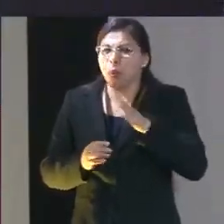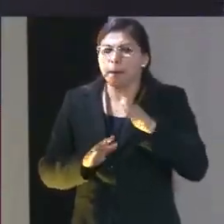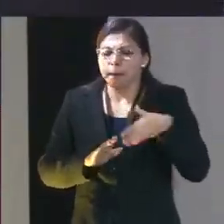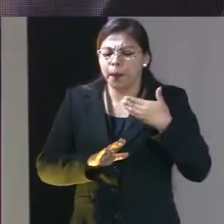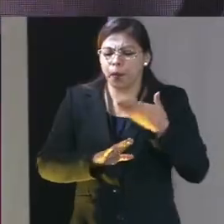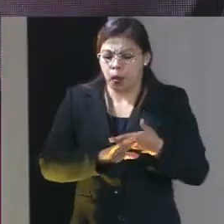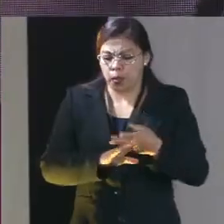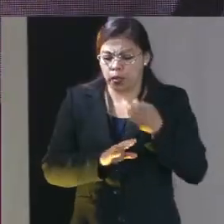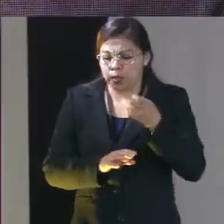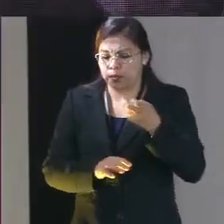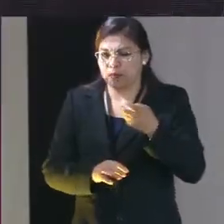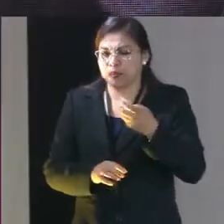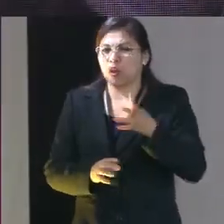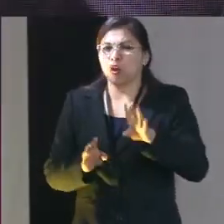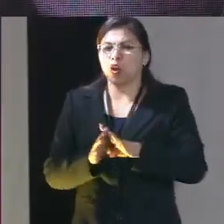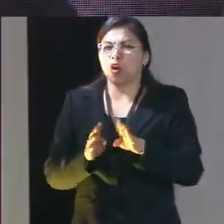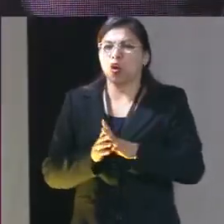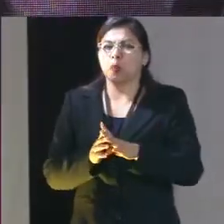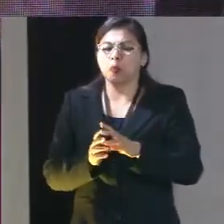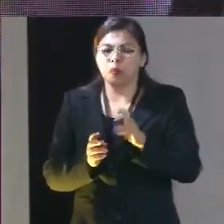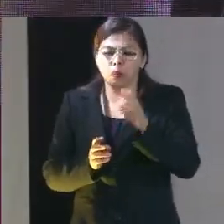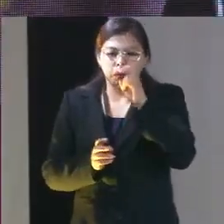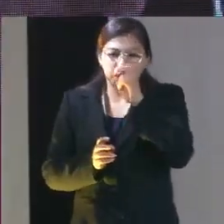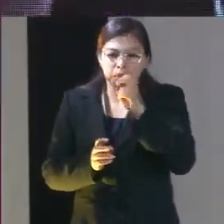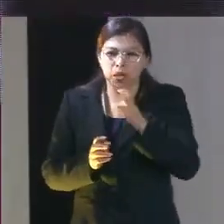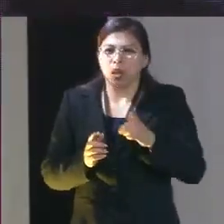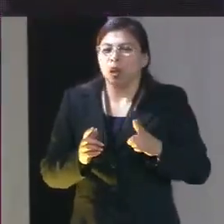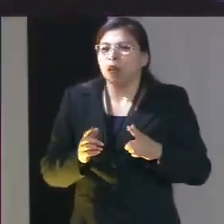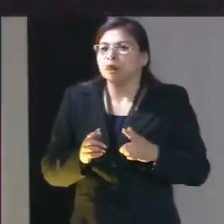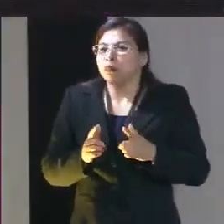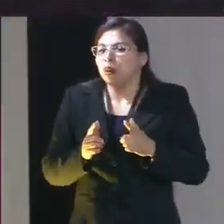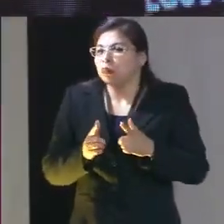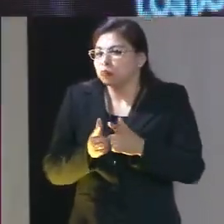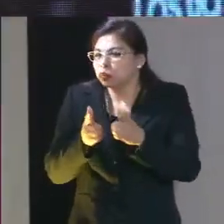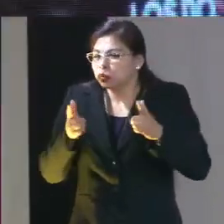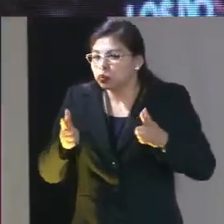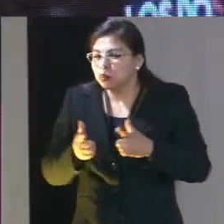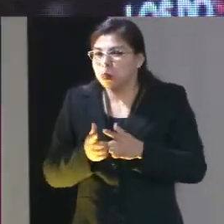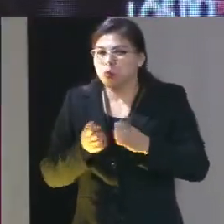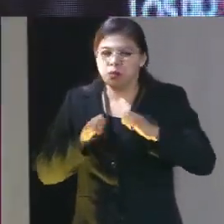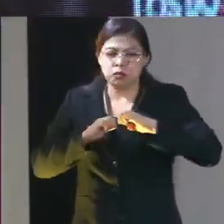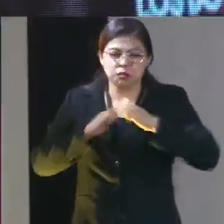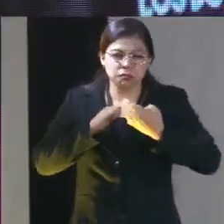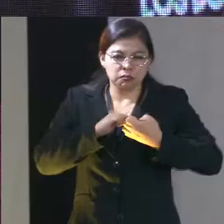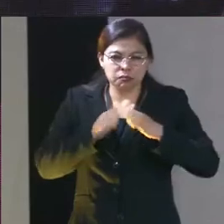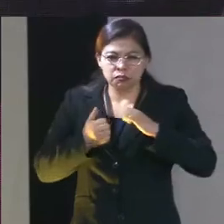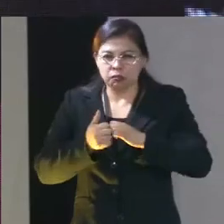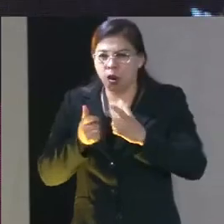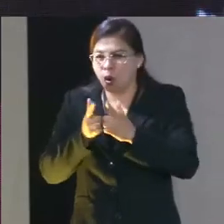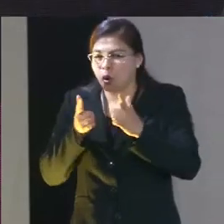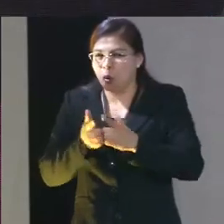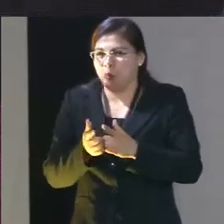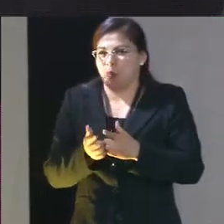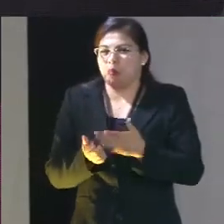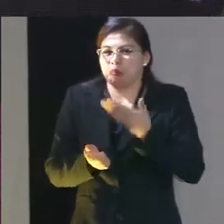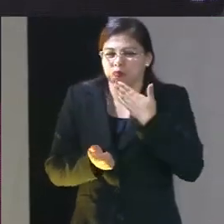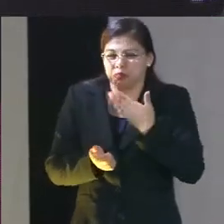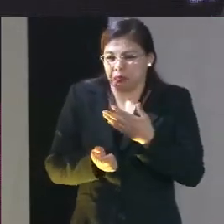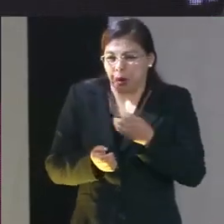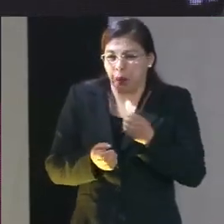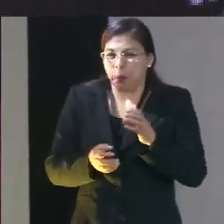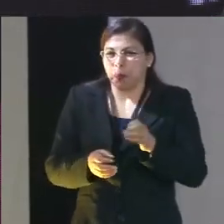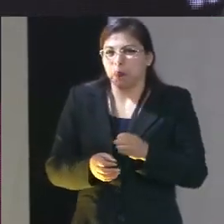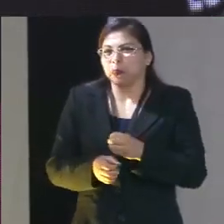altepeme en una rivalidad entre grupos dominantes, de grupos poderosos, cuando abajo hay otra cosa que está